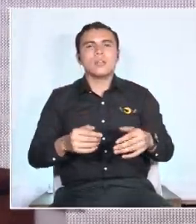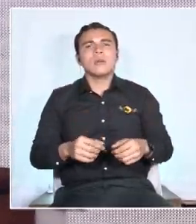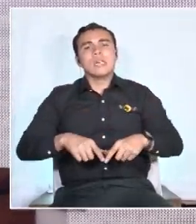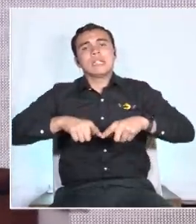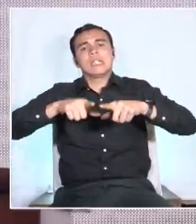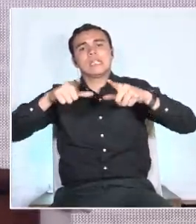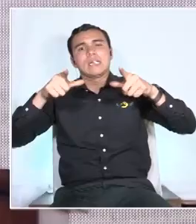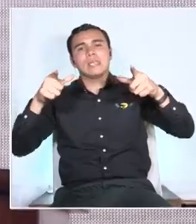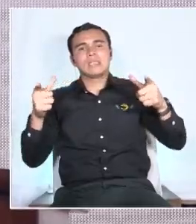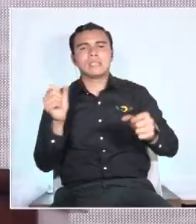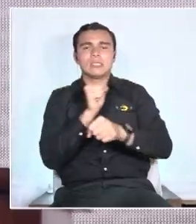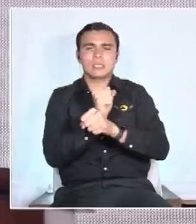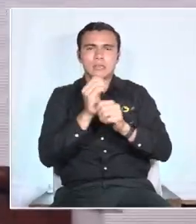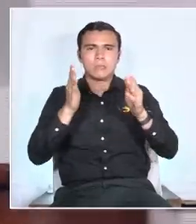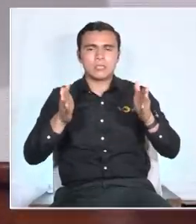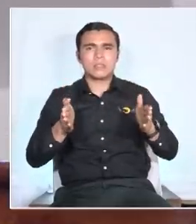Grandes empresarios.